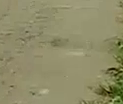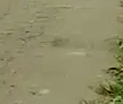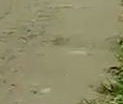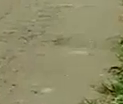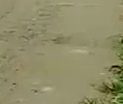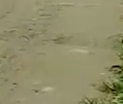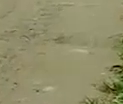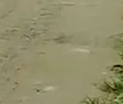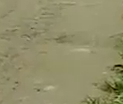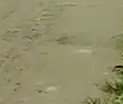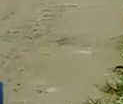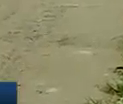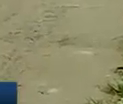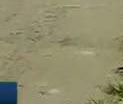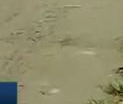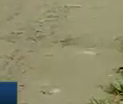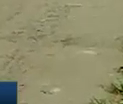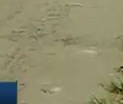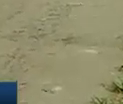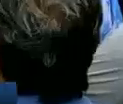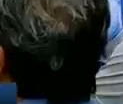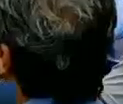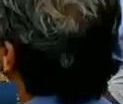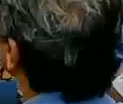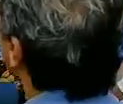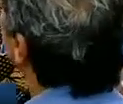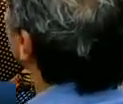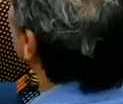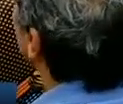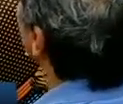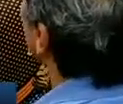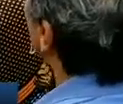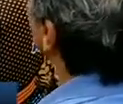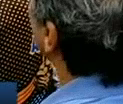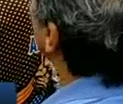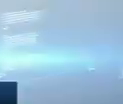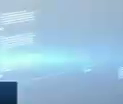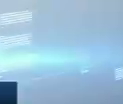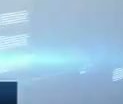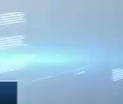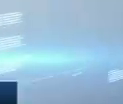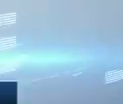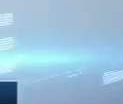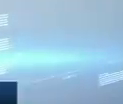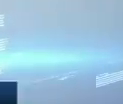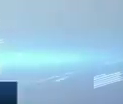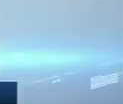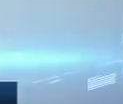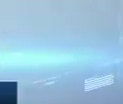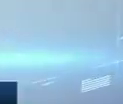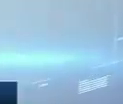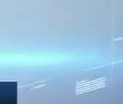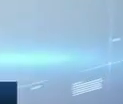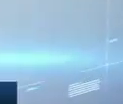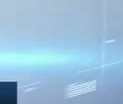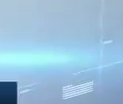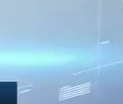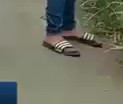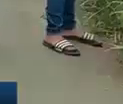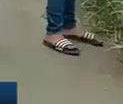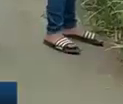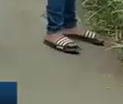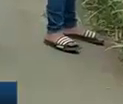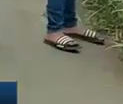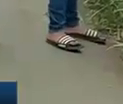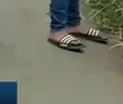Hallan una persona muerta y a otra herida en una zona rural del cantón Arenillas, en la provincia del Oro. Las víctimas habían recibido disparos